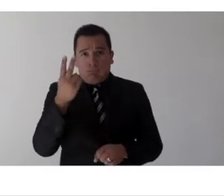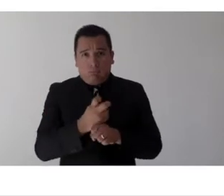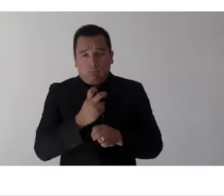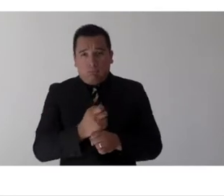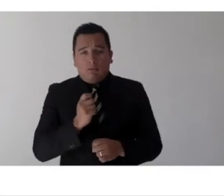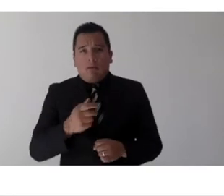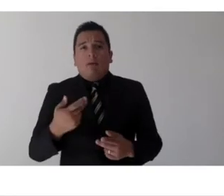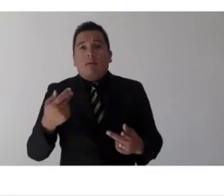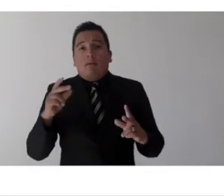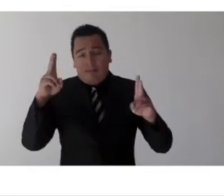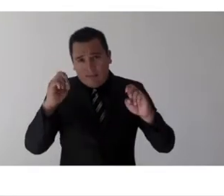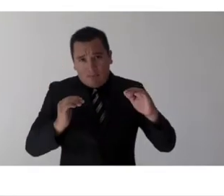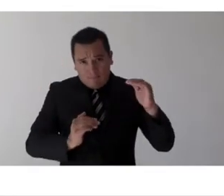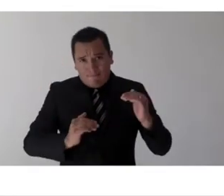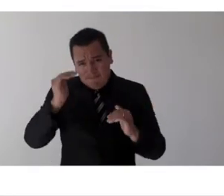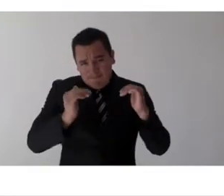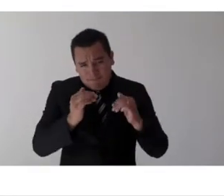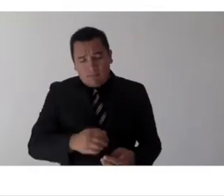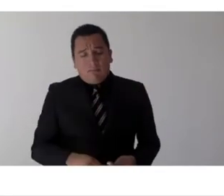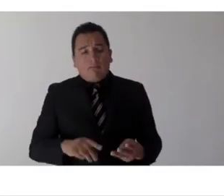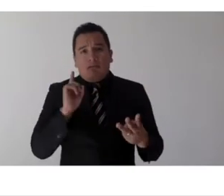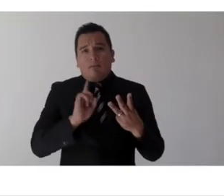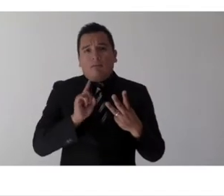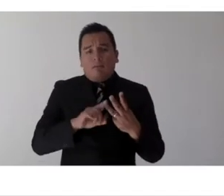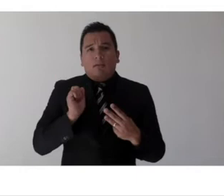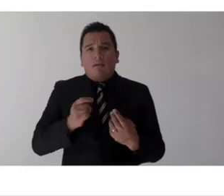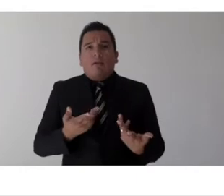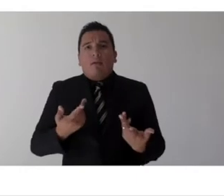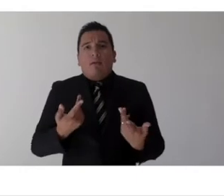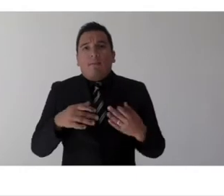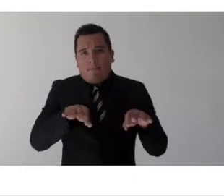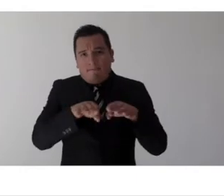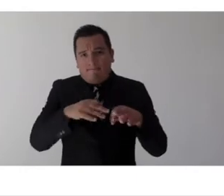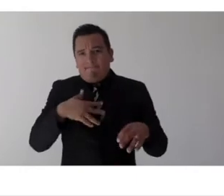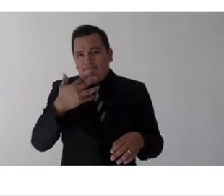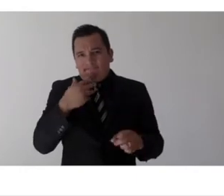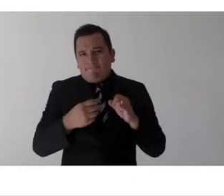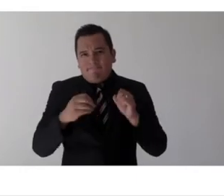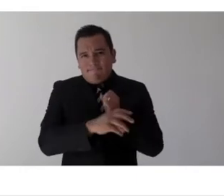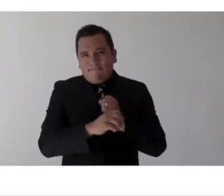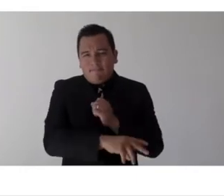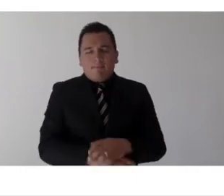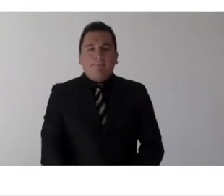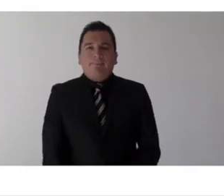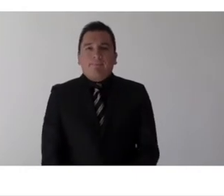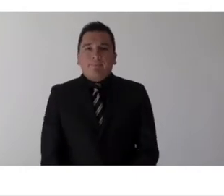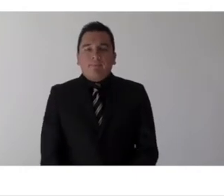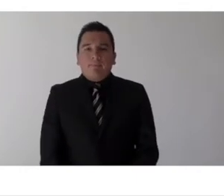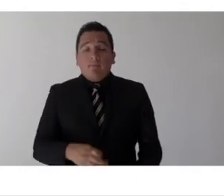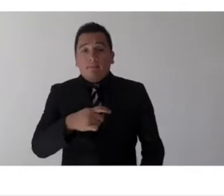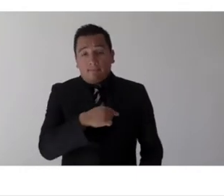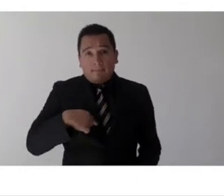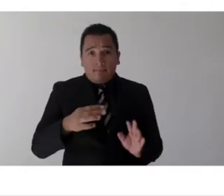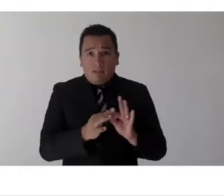de corrupción. Y en ambos explicamos qué es desigualdad o corrupción, cuáles son las principales variables que están